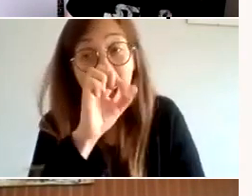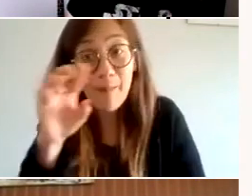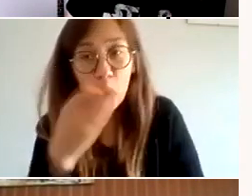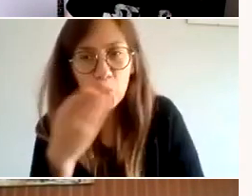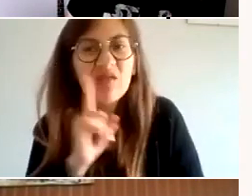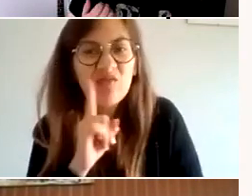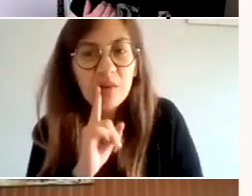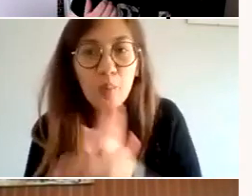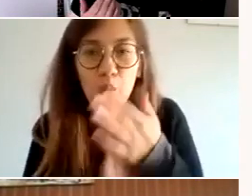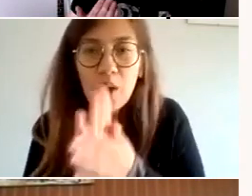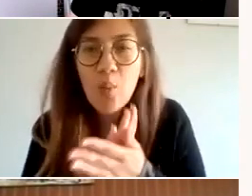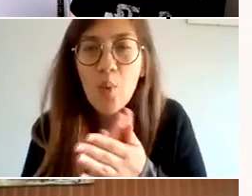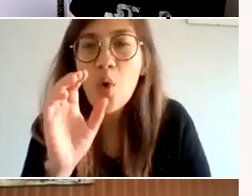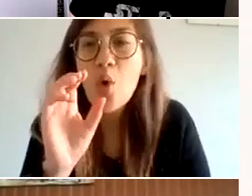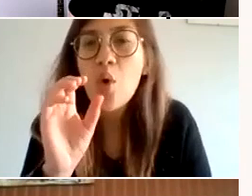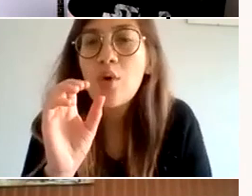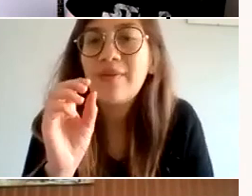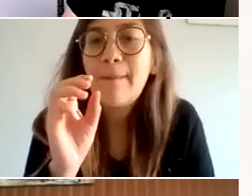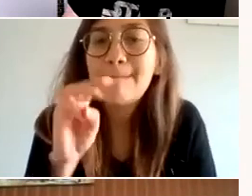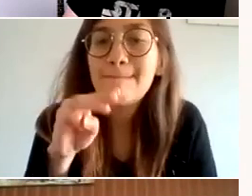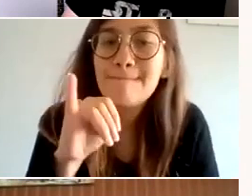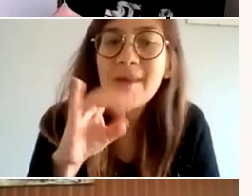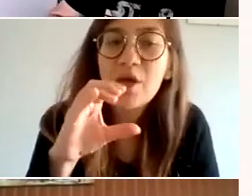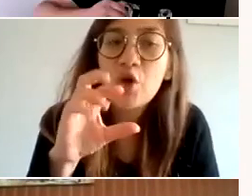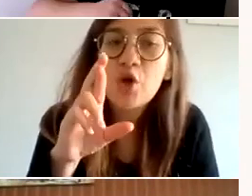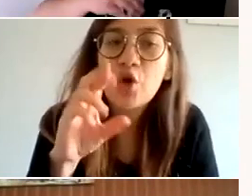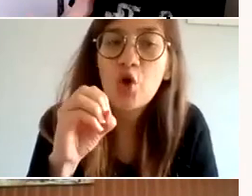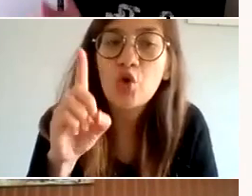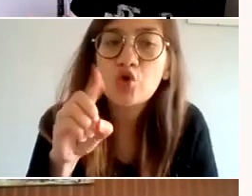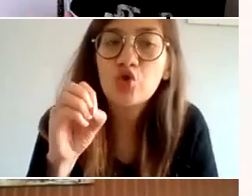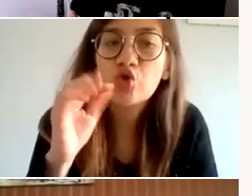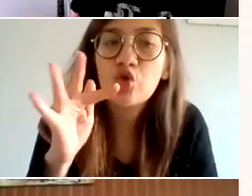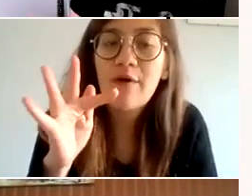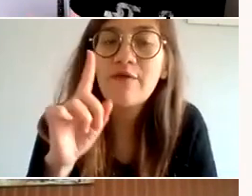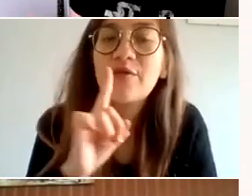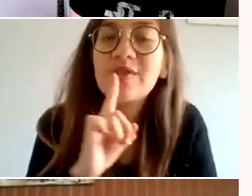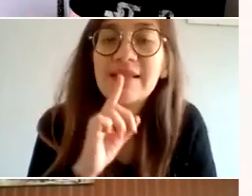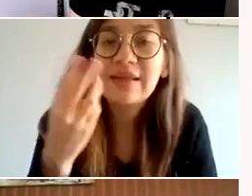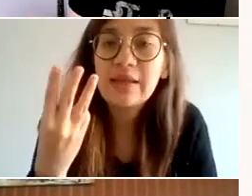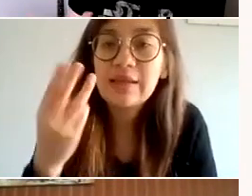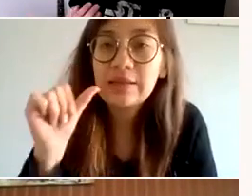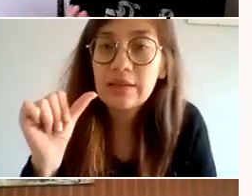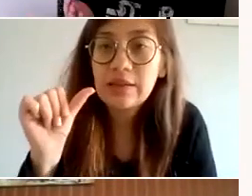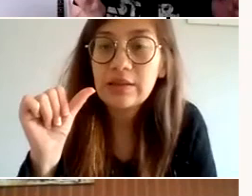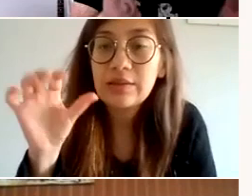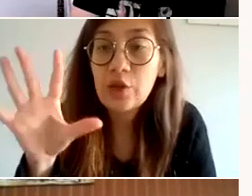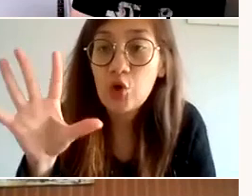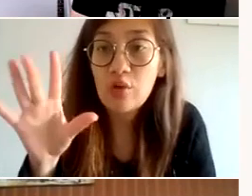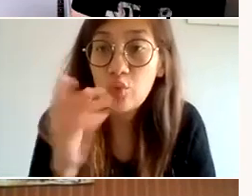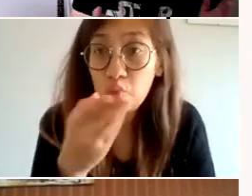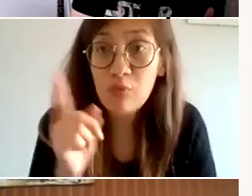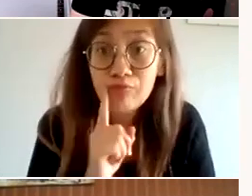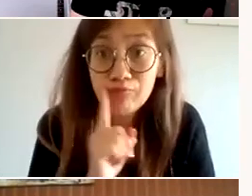una, que es la de Microsoft 365, que es de hecho todo el Office que existe, pero en la